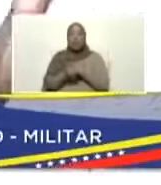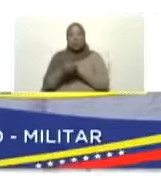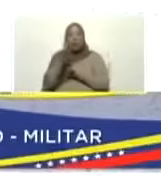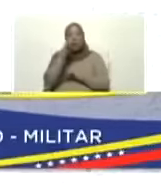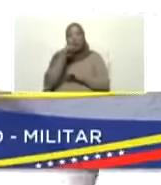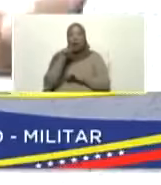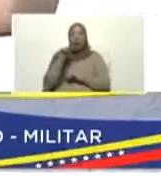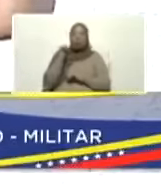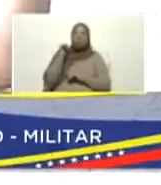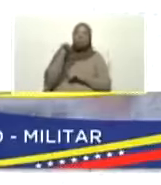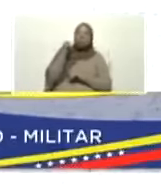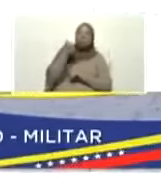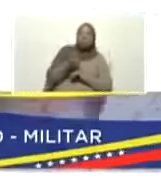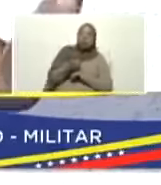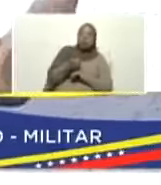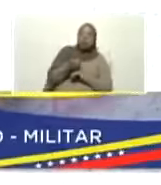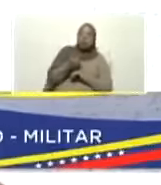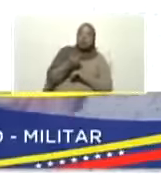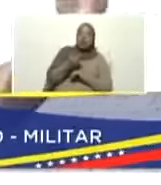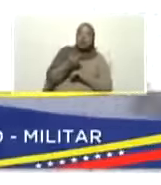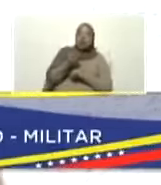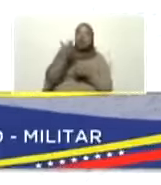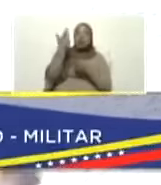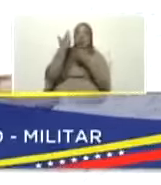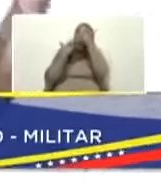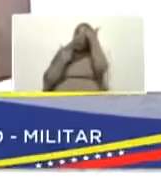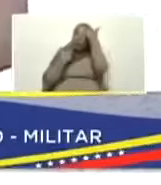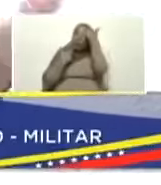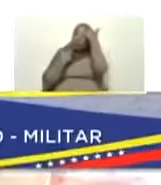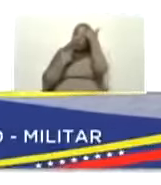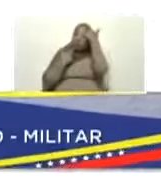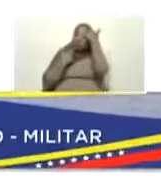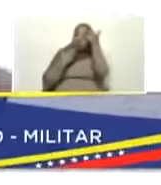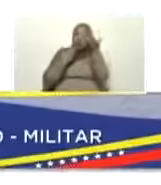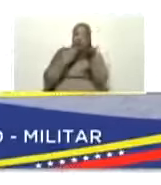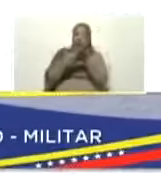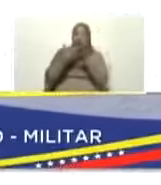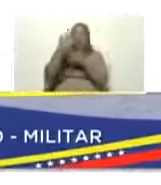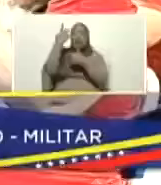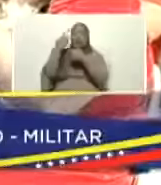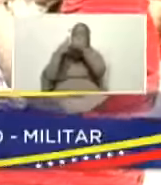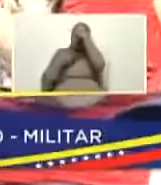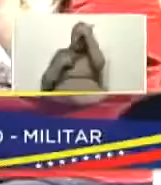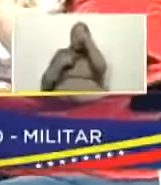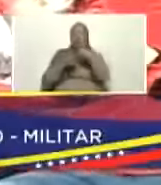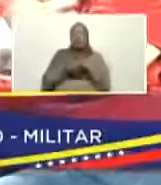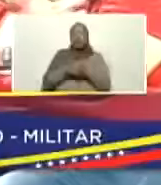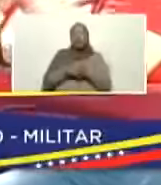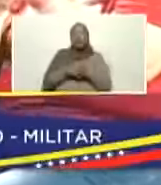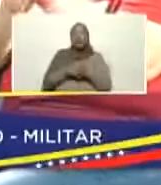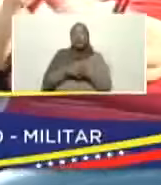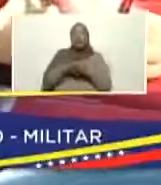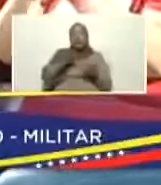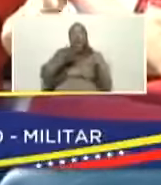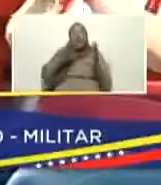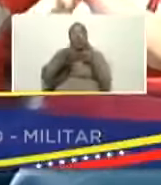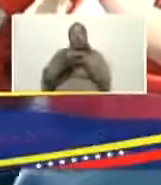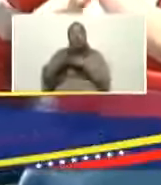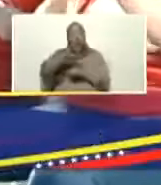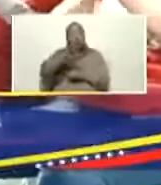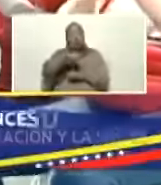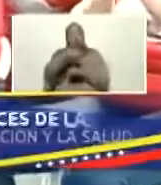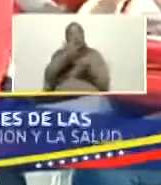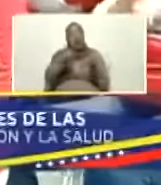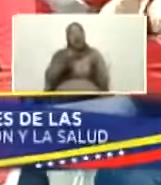años, gracias al comandante supremo y eterno Hugo Rafael Chávez Frías, quien la transformó en la universidad